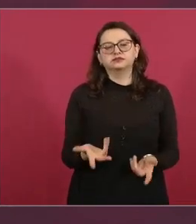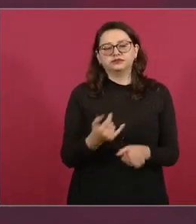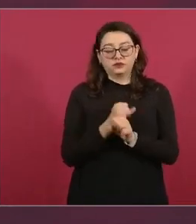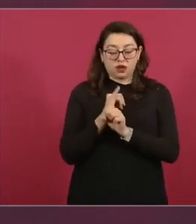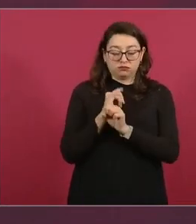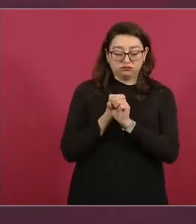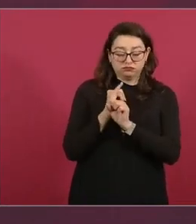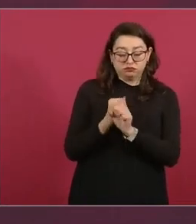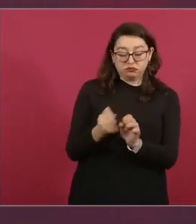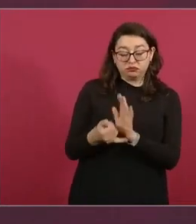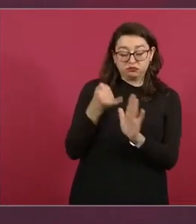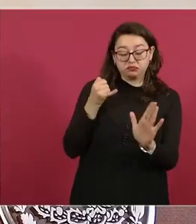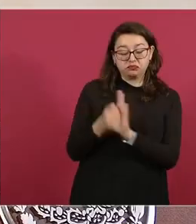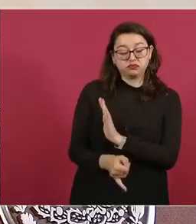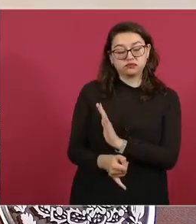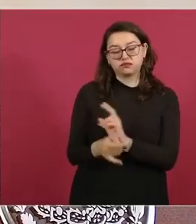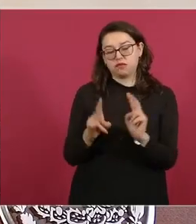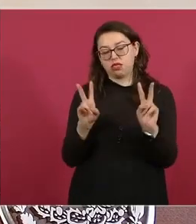investigaciones profundas y